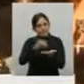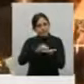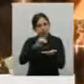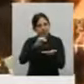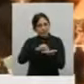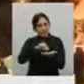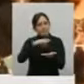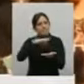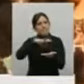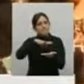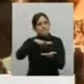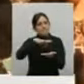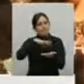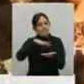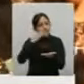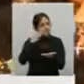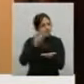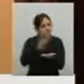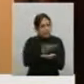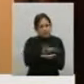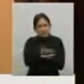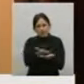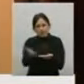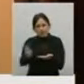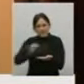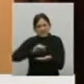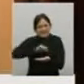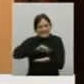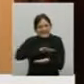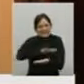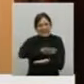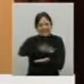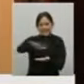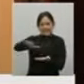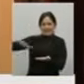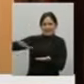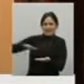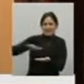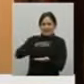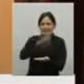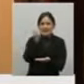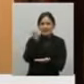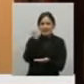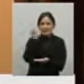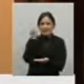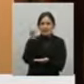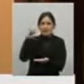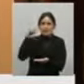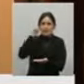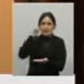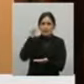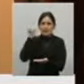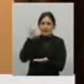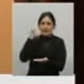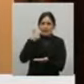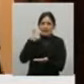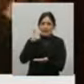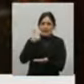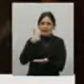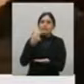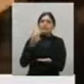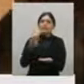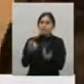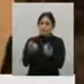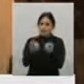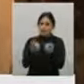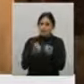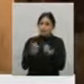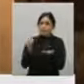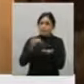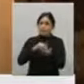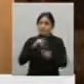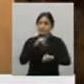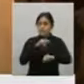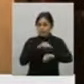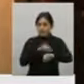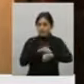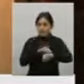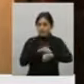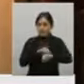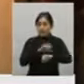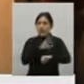mostrar semejante zona. Así que, bueno, eso llevó un poco más de tiempo. Y el